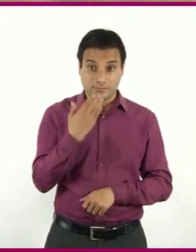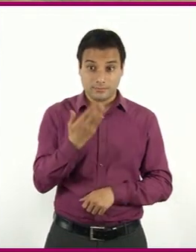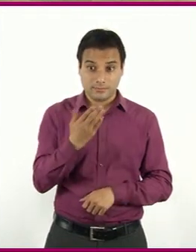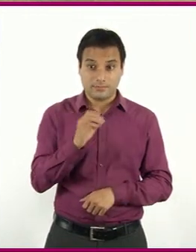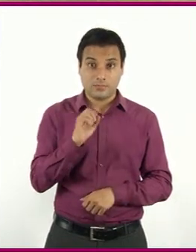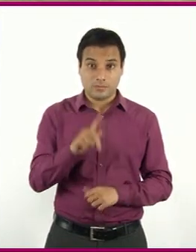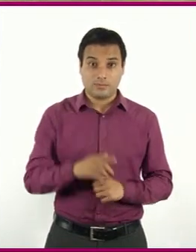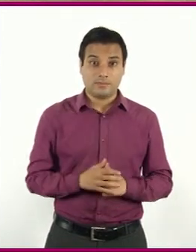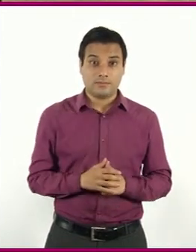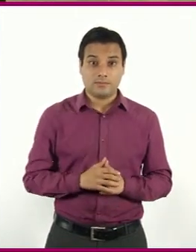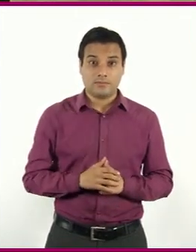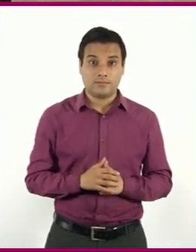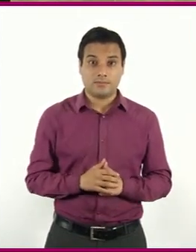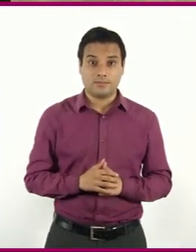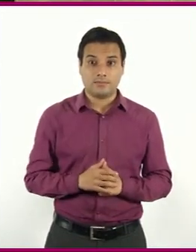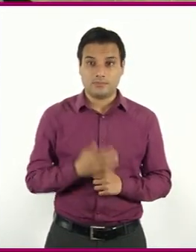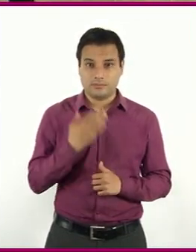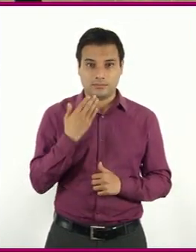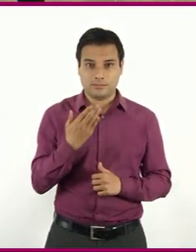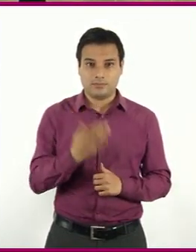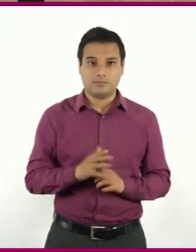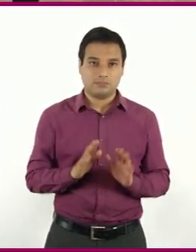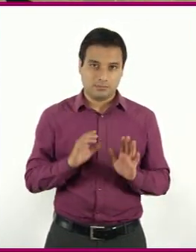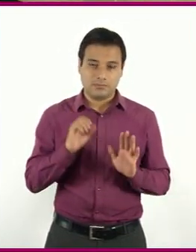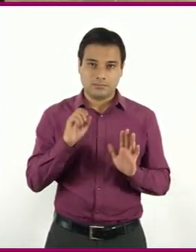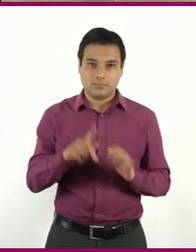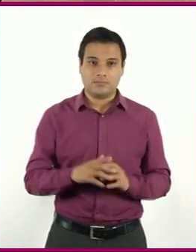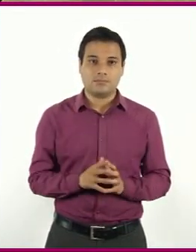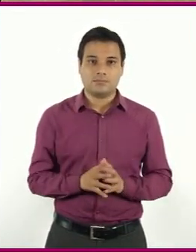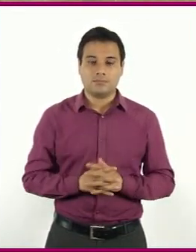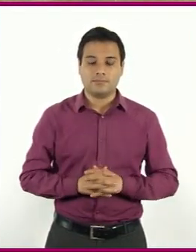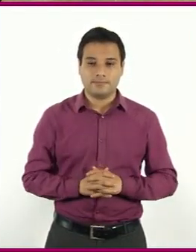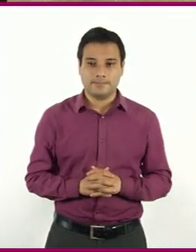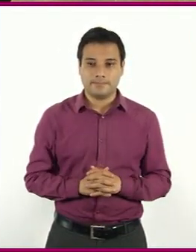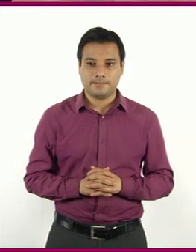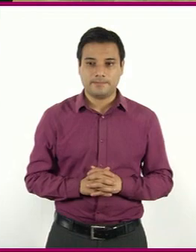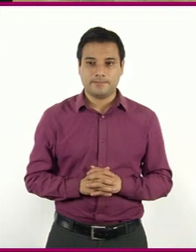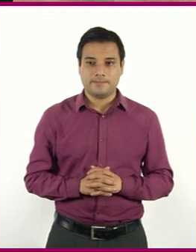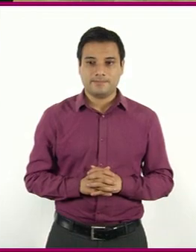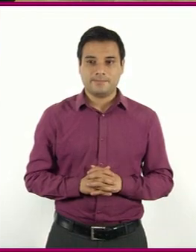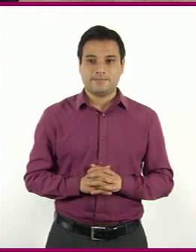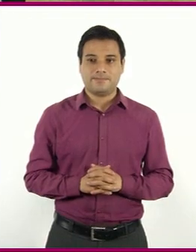está una bien. Pelotita más. Está bien, está bien. Está bien, está bien. Vamos a hacer. ¿Está muy bien así? Bien.